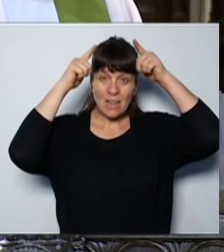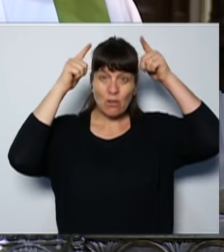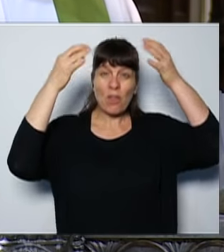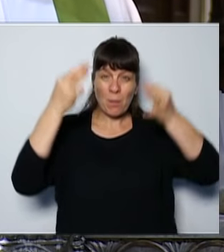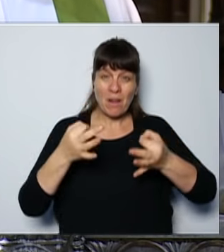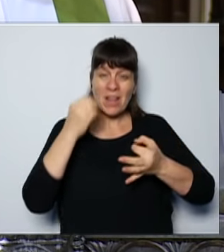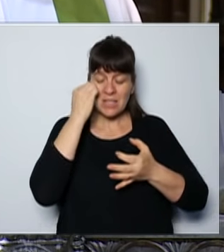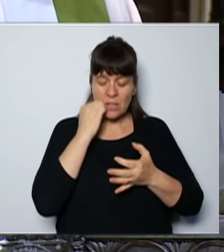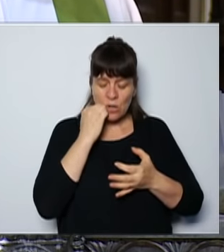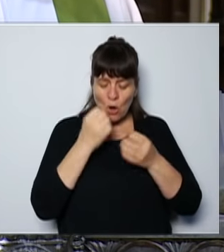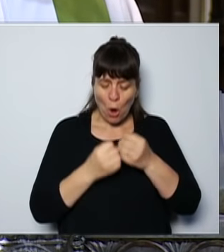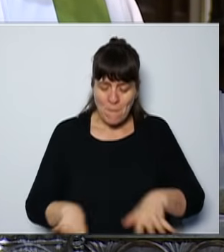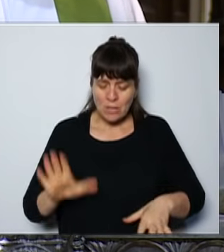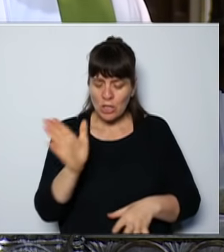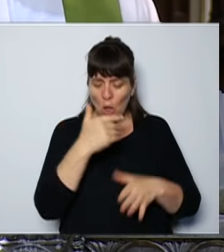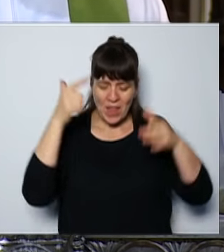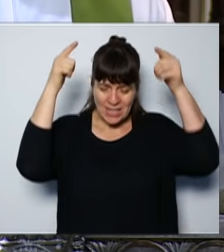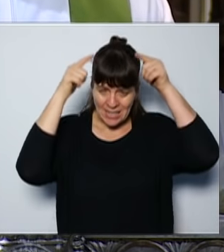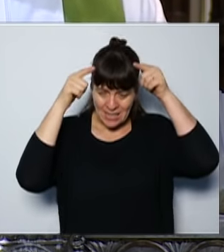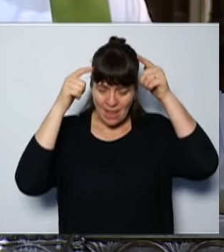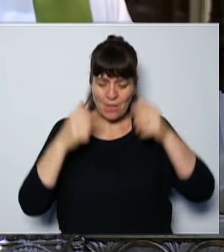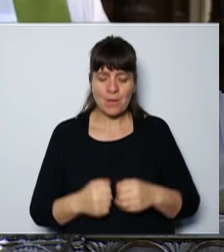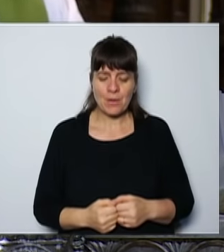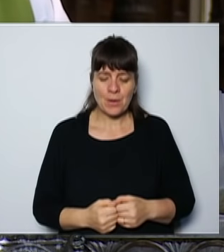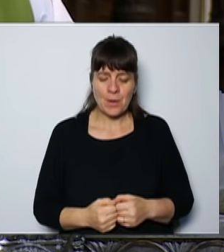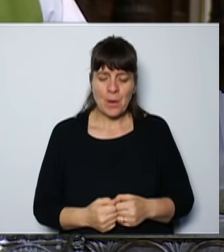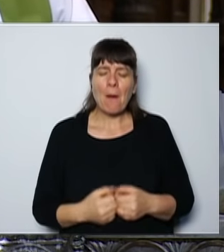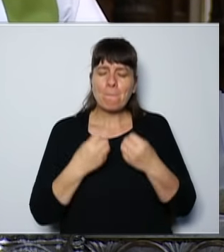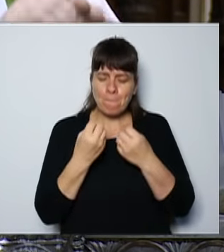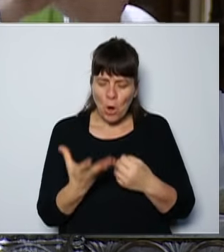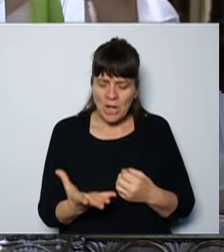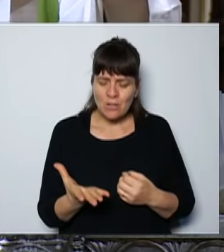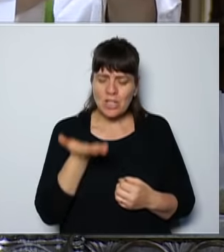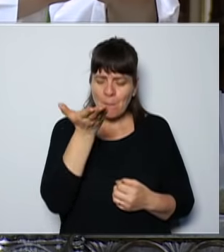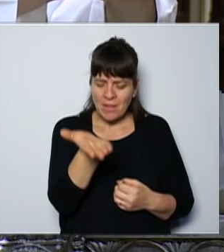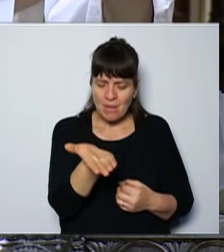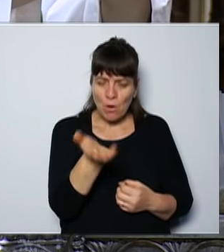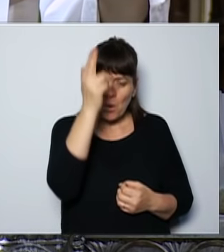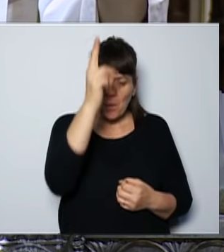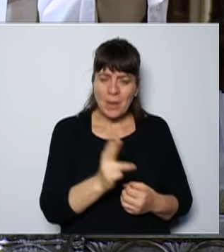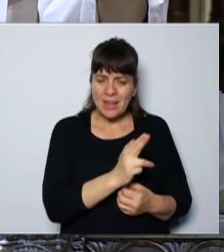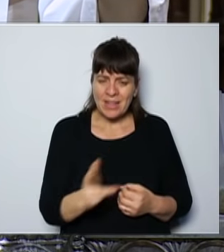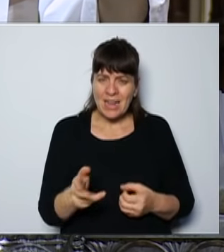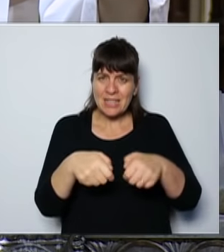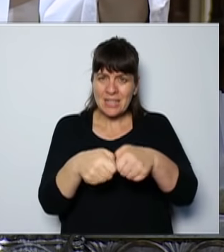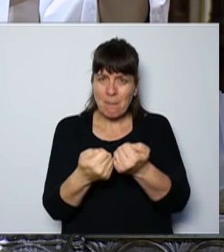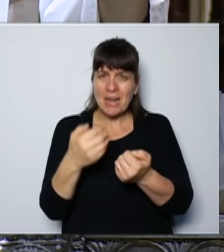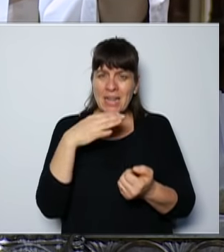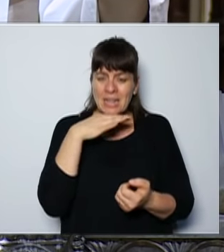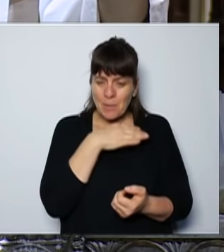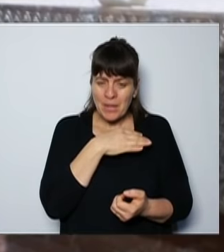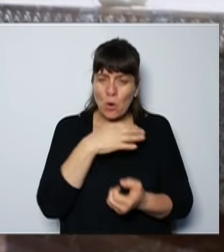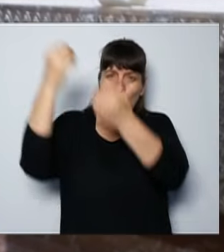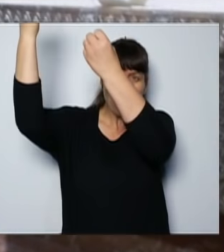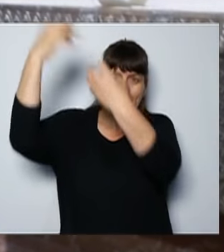Santo eres en verdad, Señor, fuente de toda santidad. Por eso te pedimos que santifiques estos dones con la